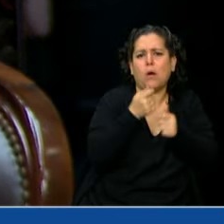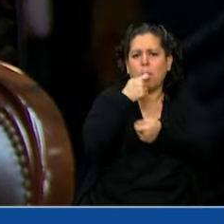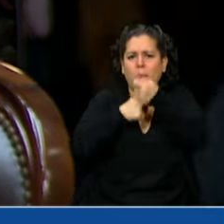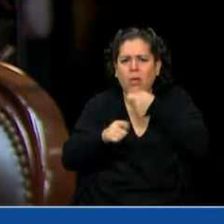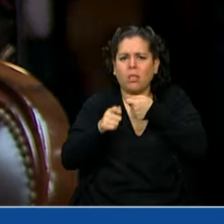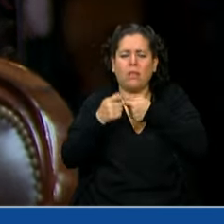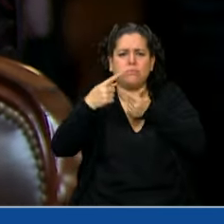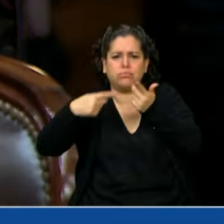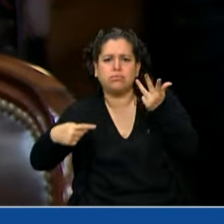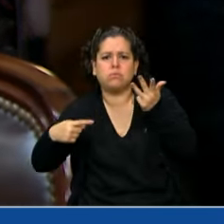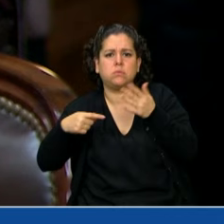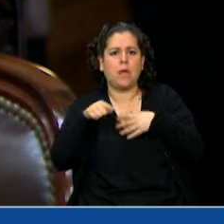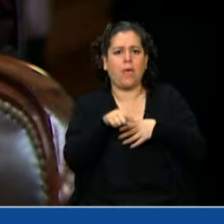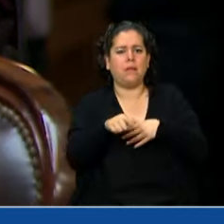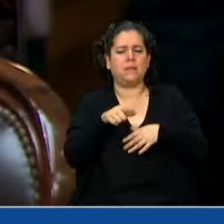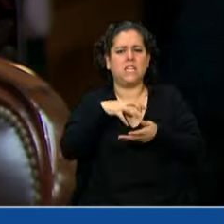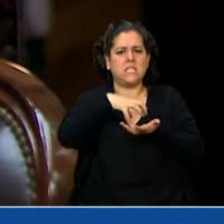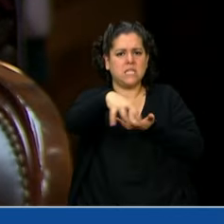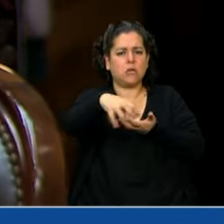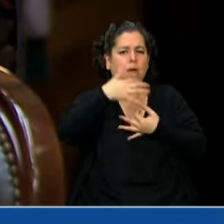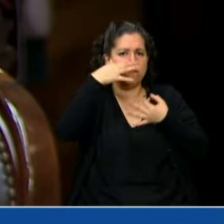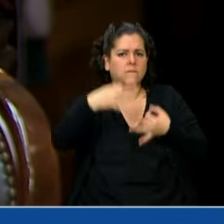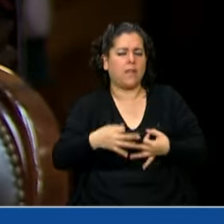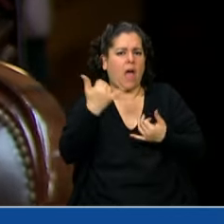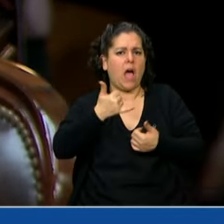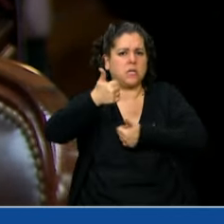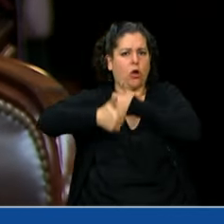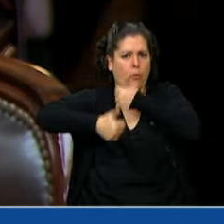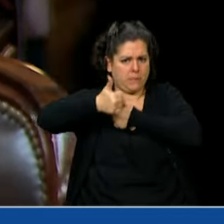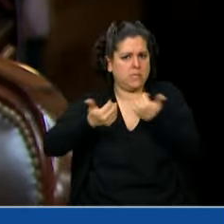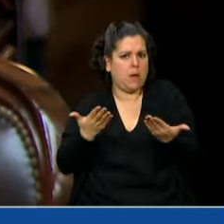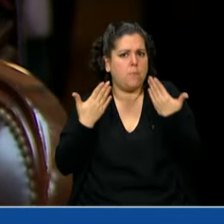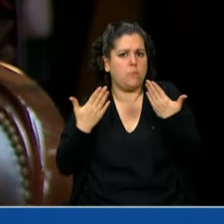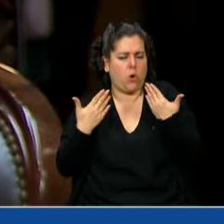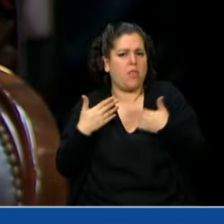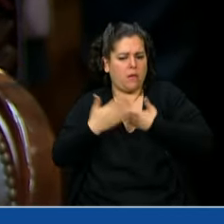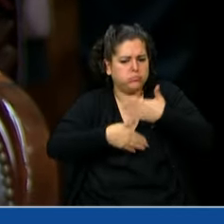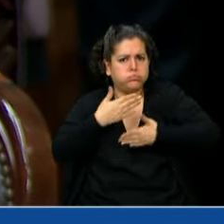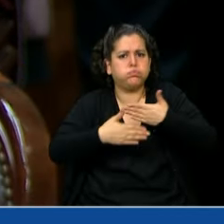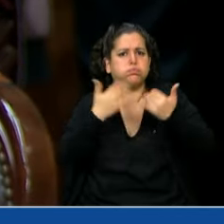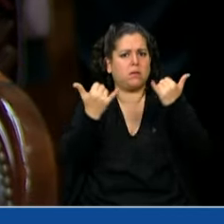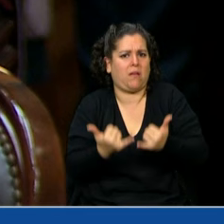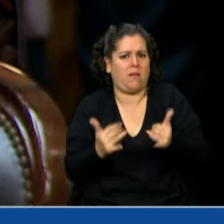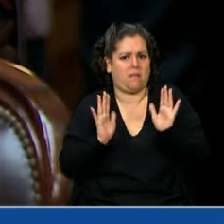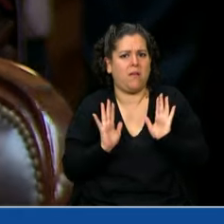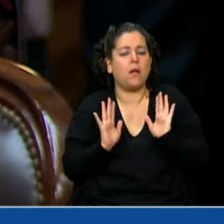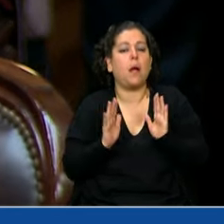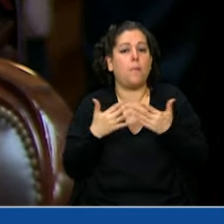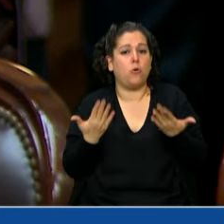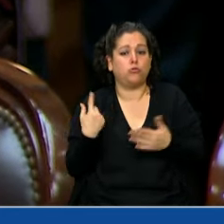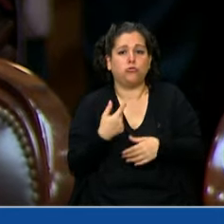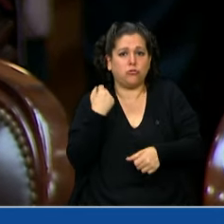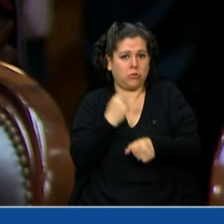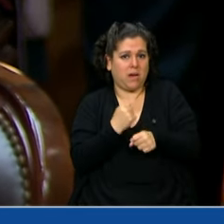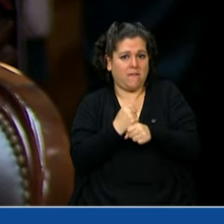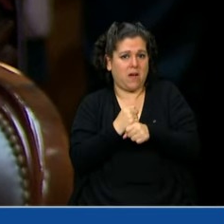vista este sector sea plenamente competitivo y esté plenamente desarrollado y para eso trabajamos